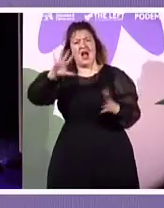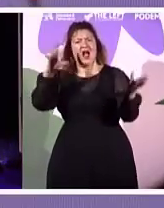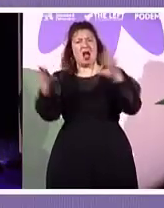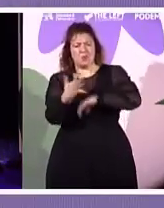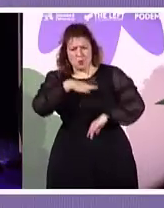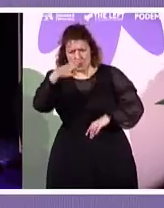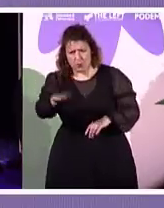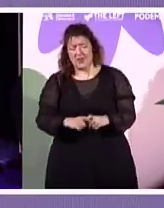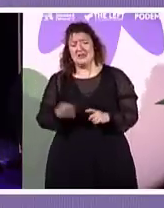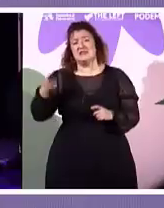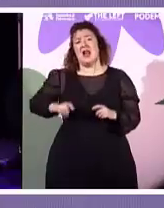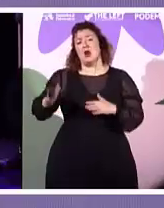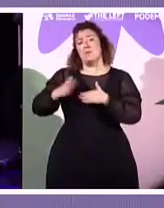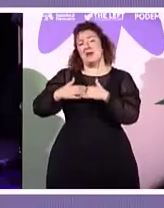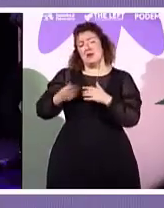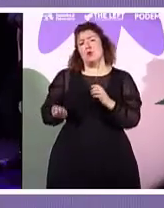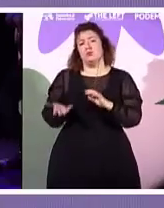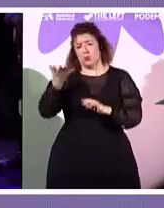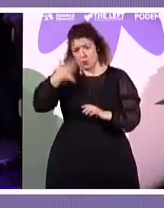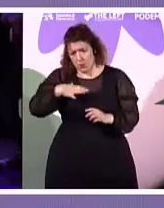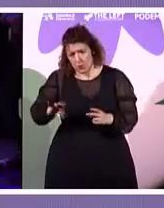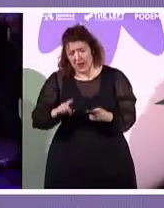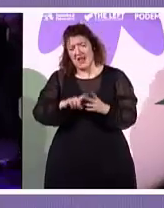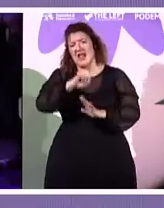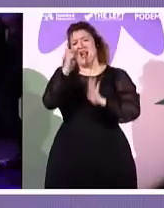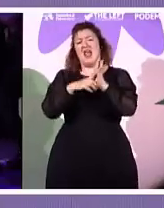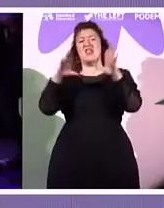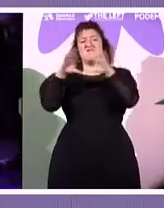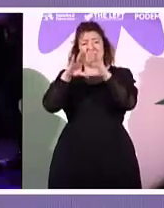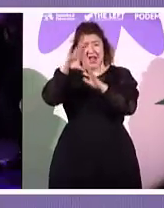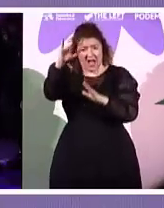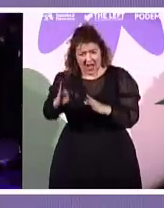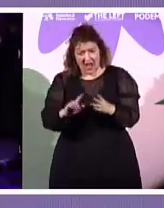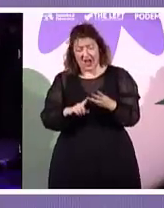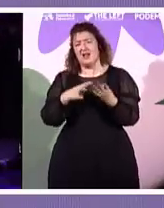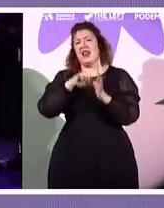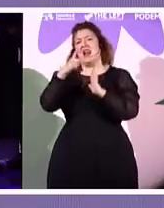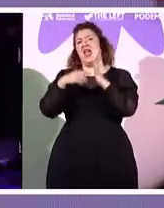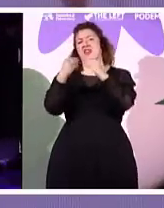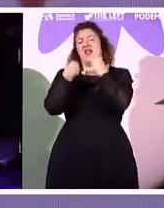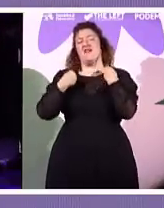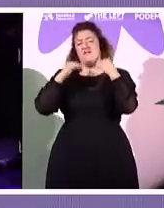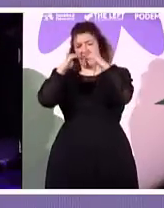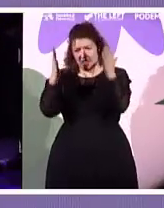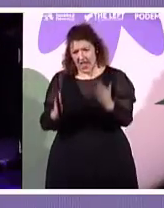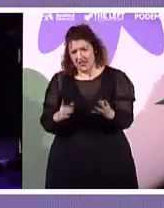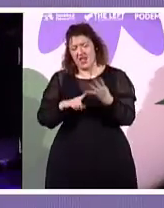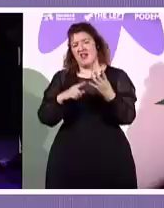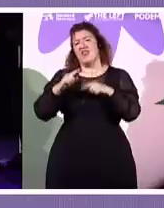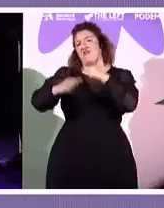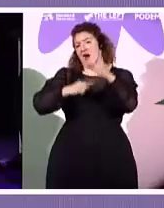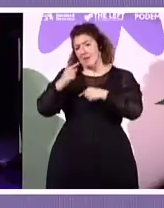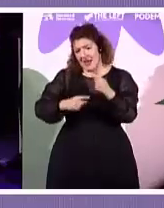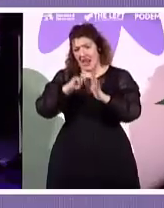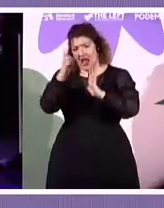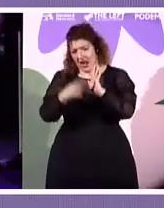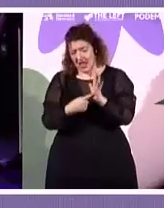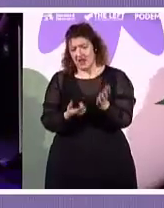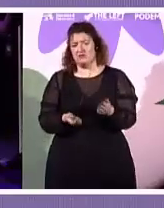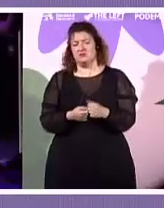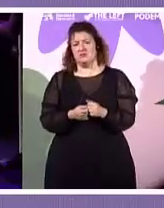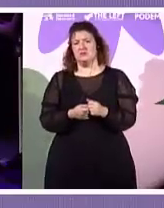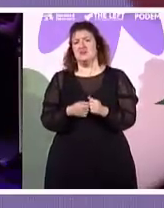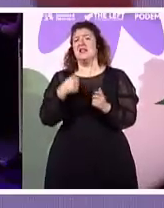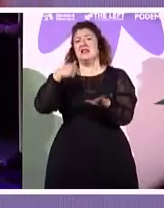que suba el salario mínimo interprofesional que haya leyes feministas que haya una ley de vivienda que haya una ley de familias y que consigamos